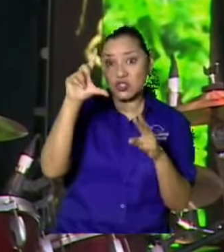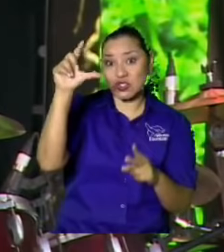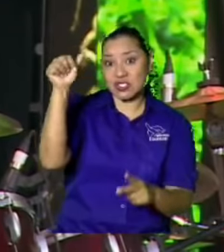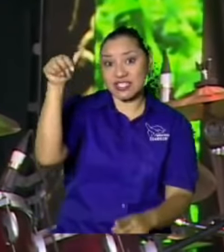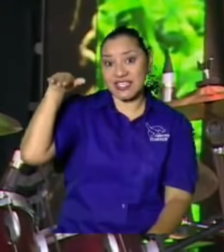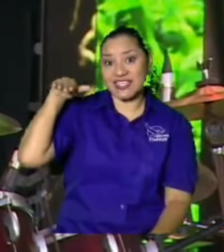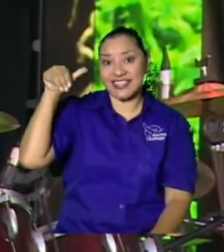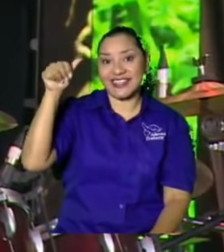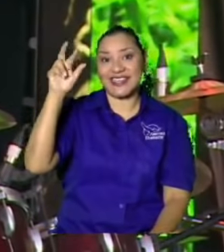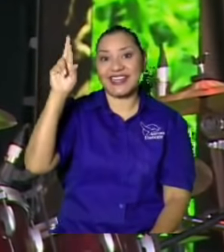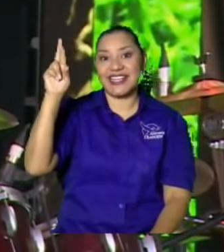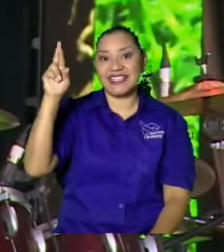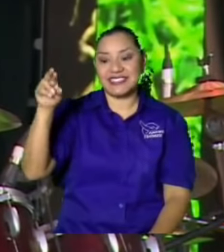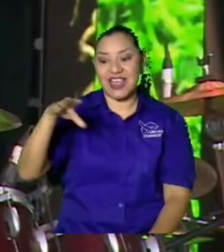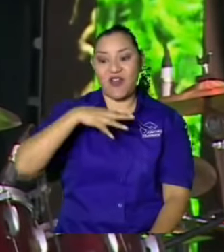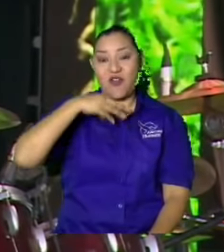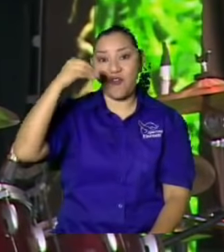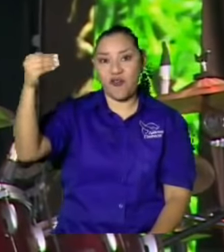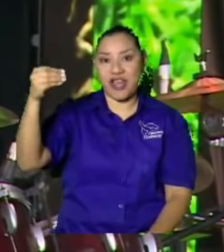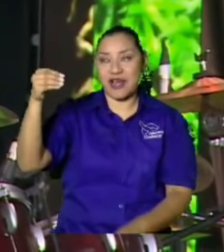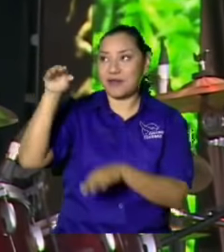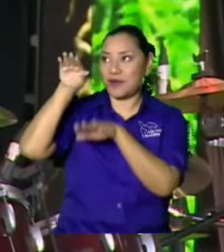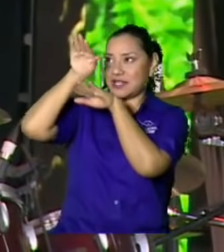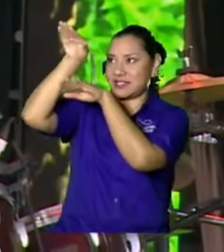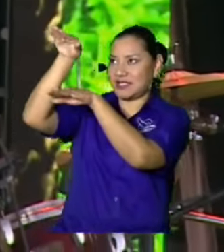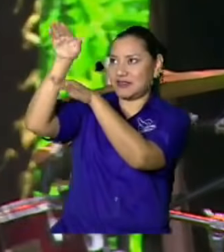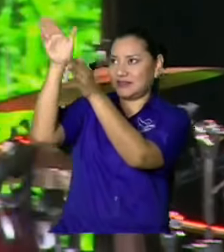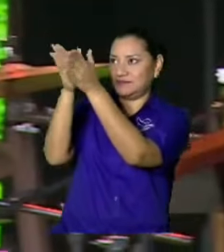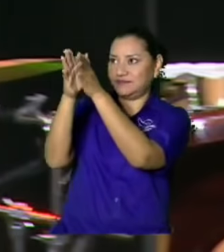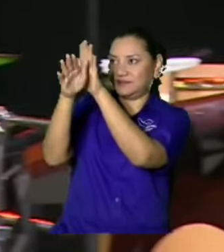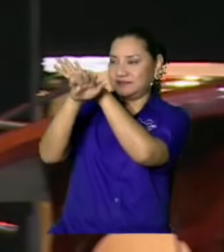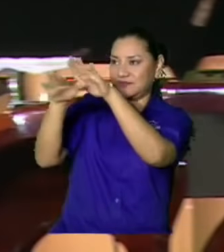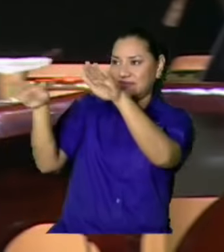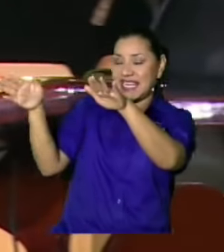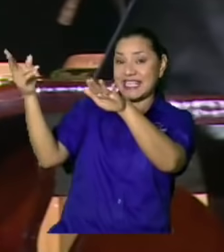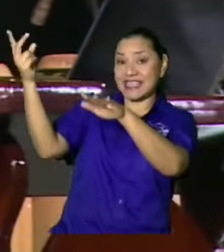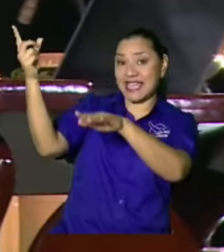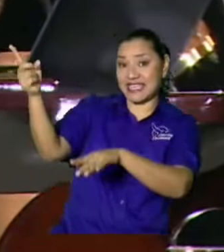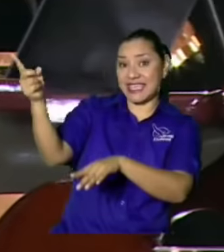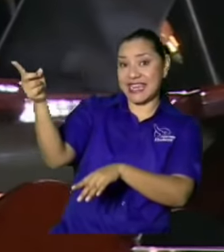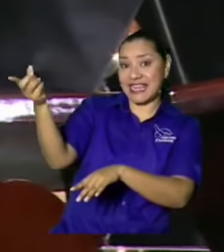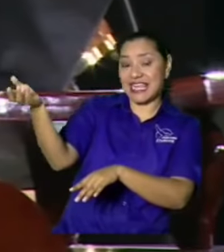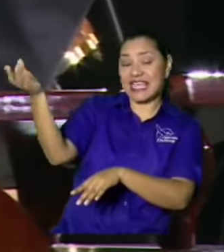fuera, afuera. Ahora Lázaro sentado a la mesa.